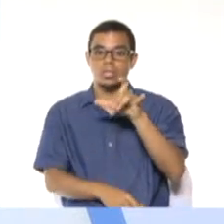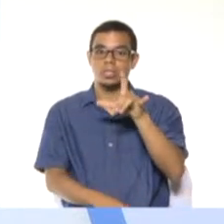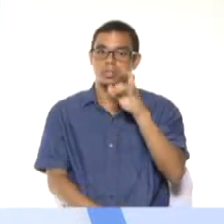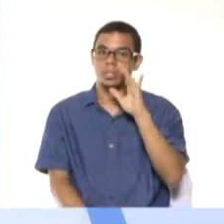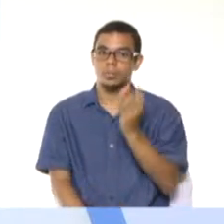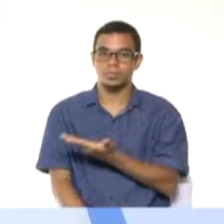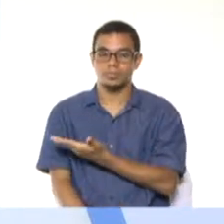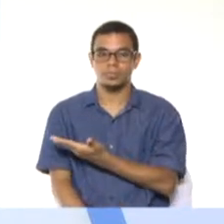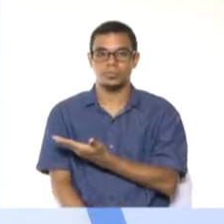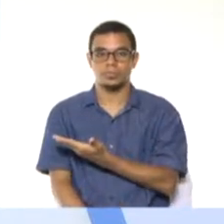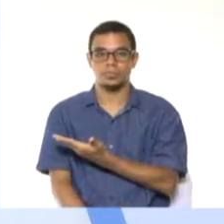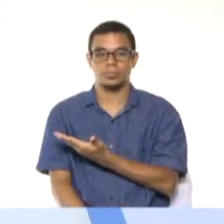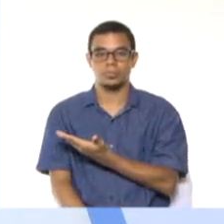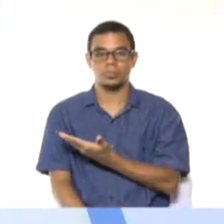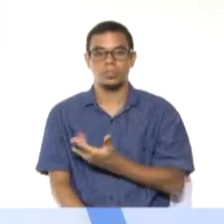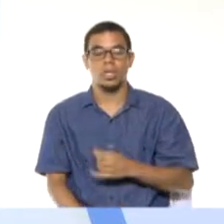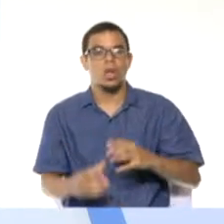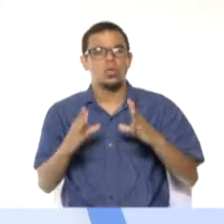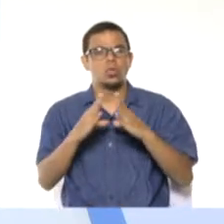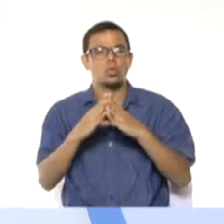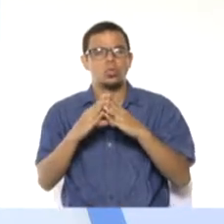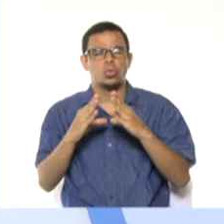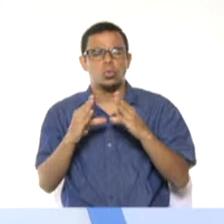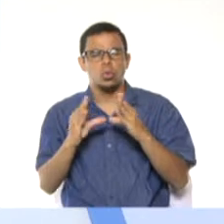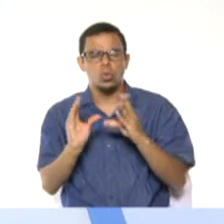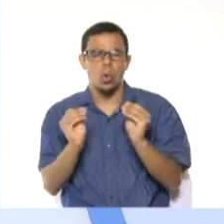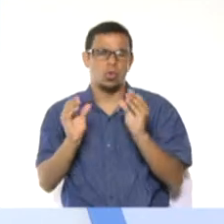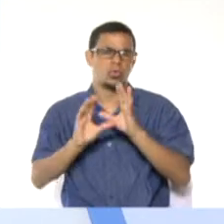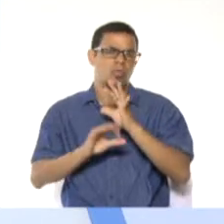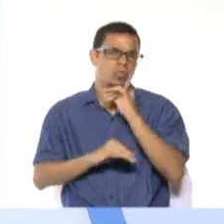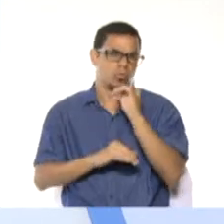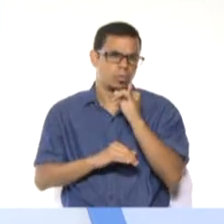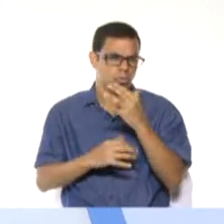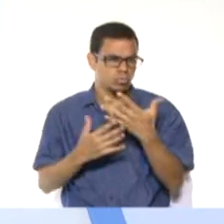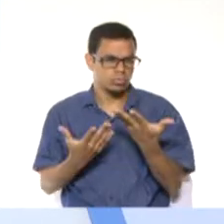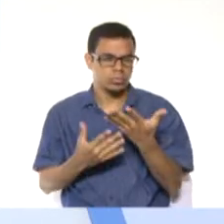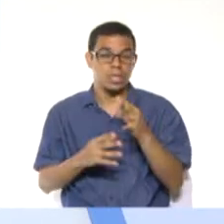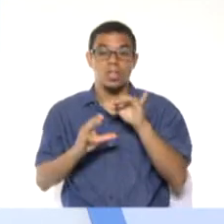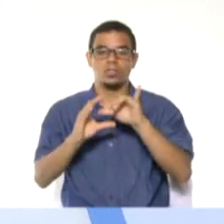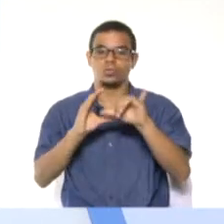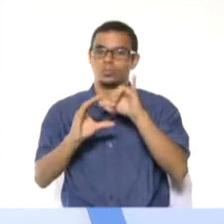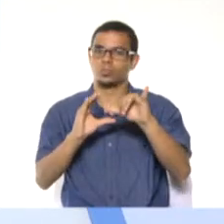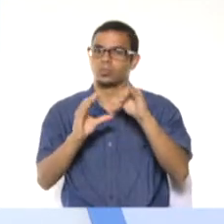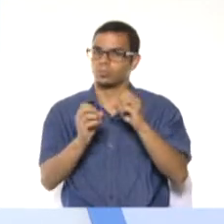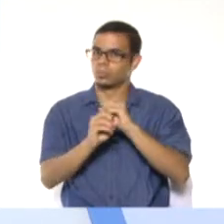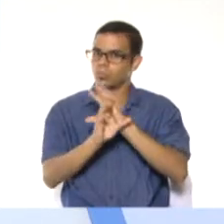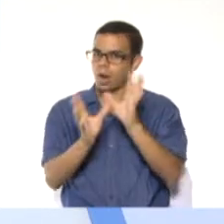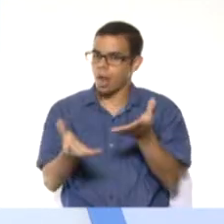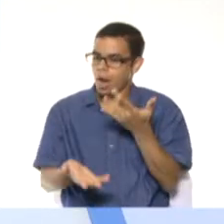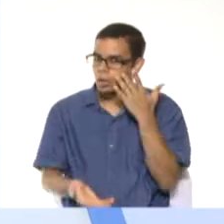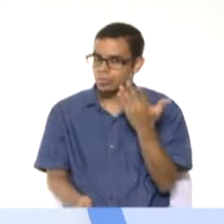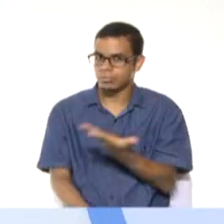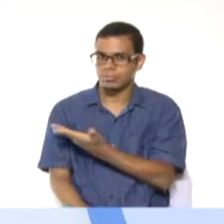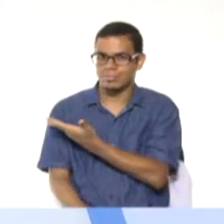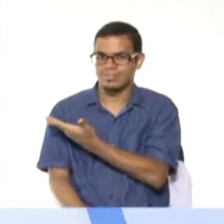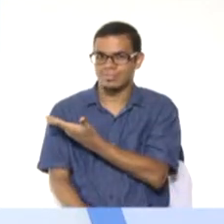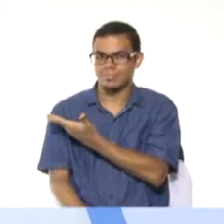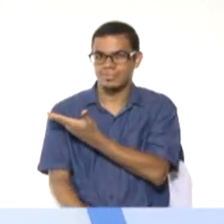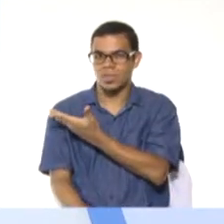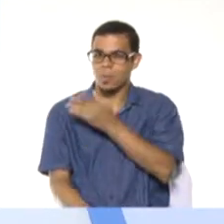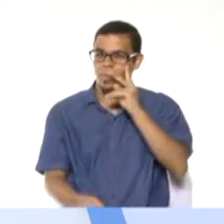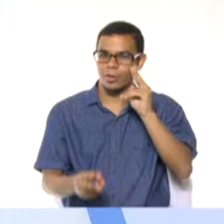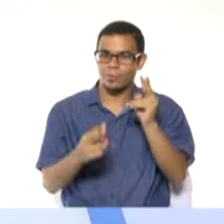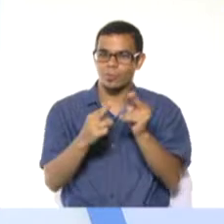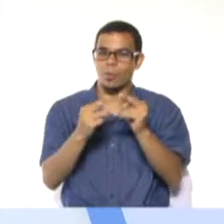Cada Familia una Escuela. Y tienen a total disposición nuestro canal de YouTube Cada Familia una Escuela Oficial para que así